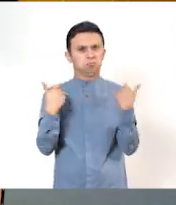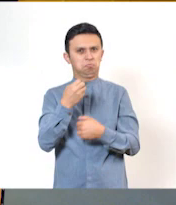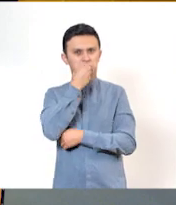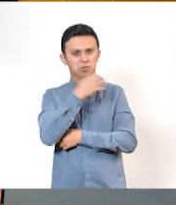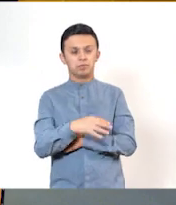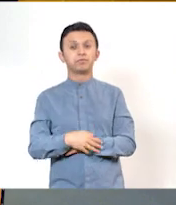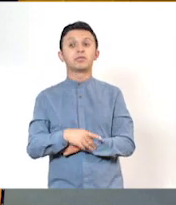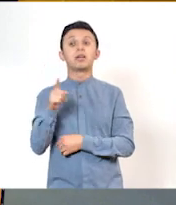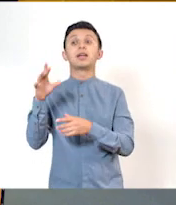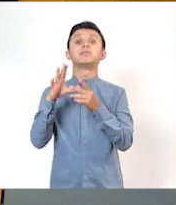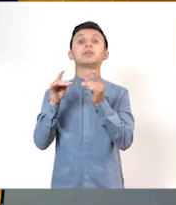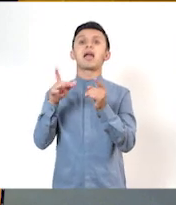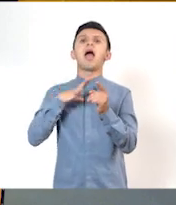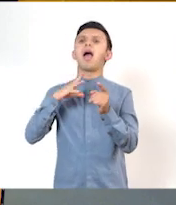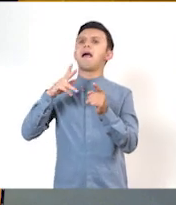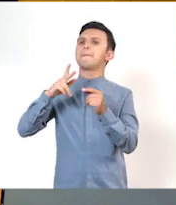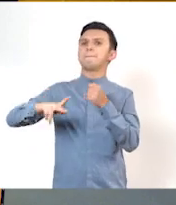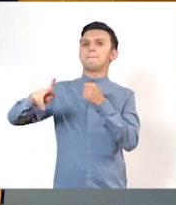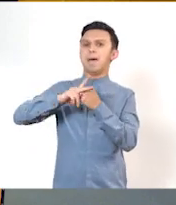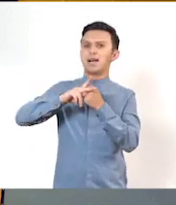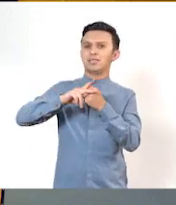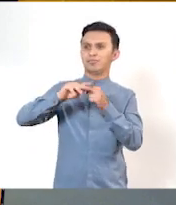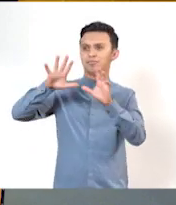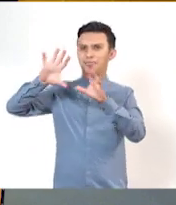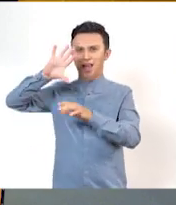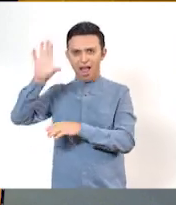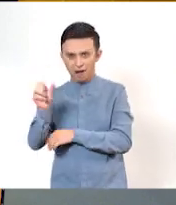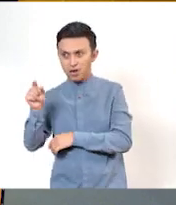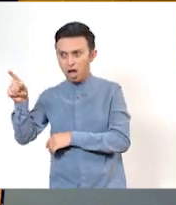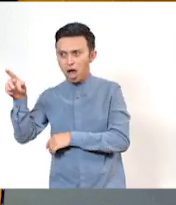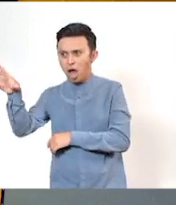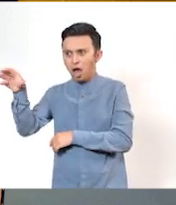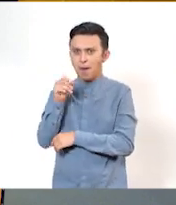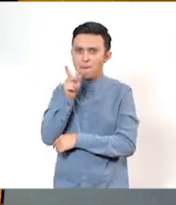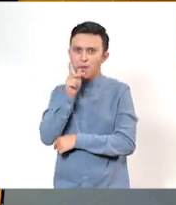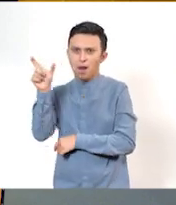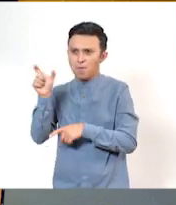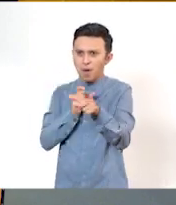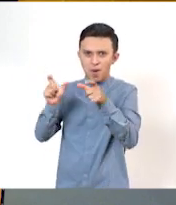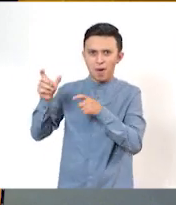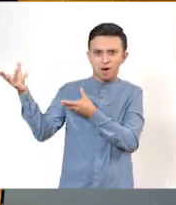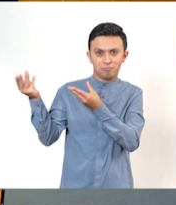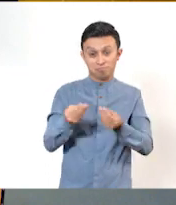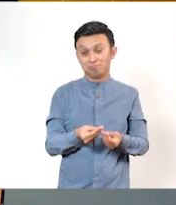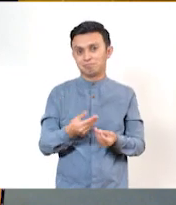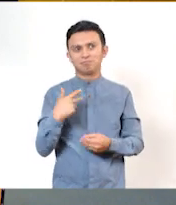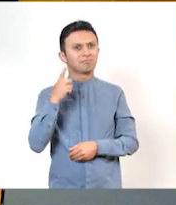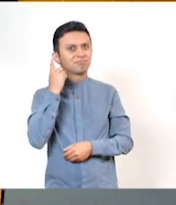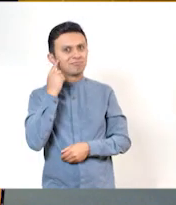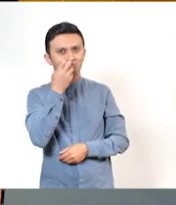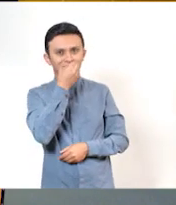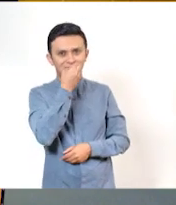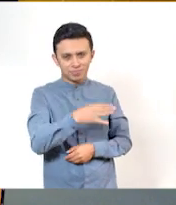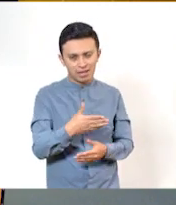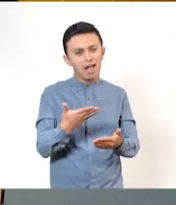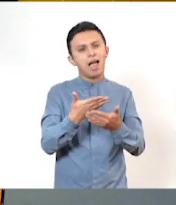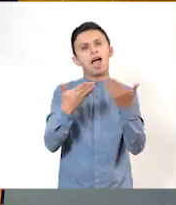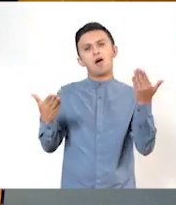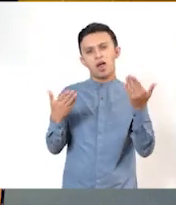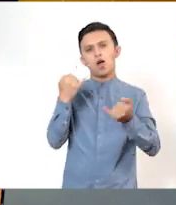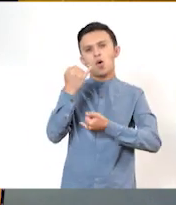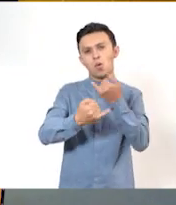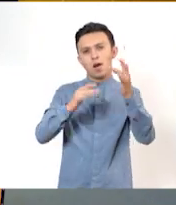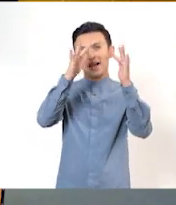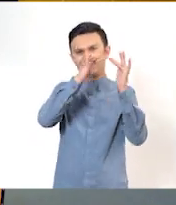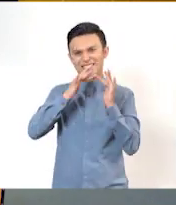versador provienen de alguno de esos hermosos países del continente africano. Pues suena muy bonito. Y ahora volvamos a jugar a la